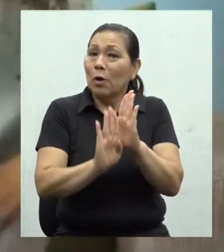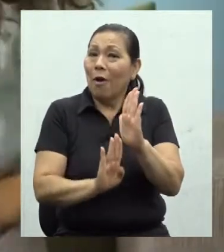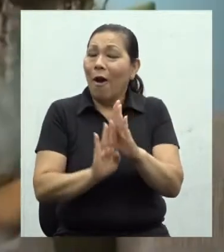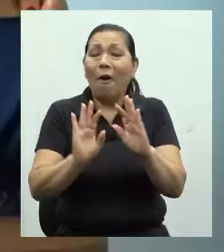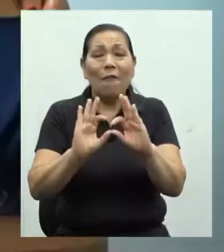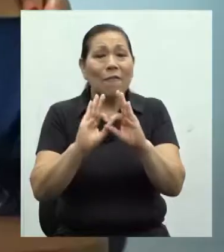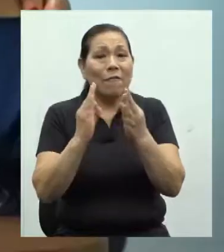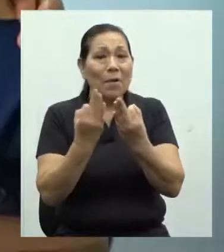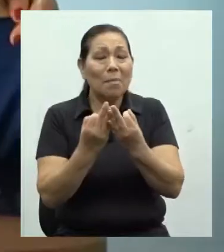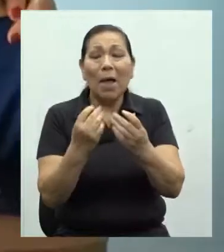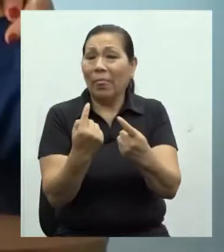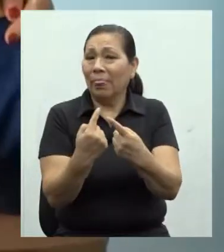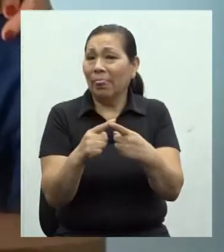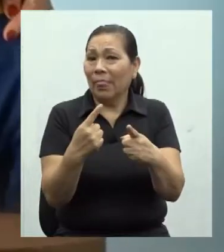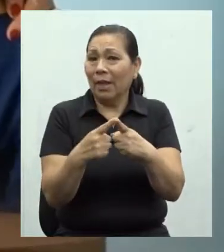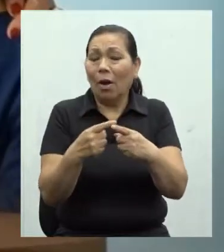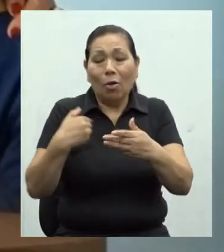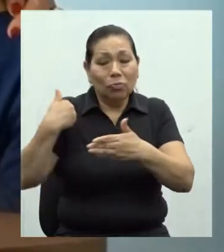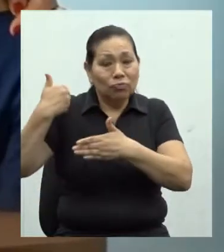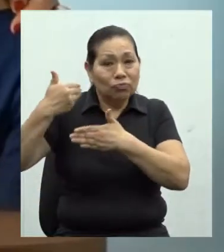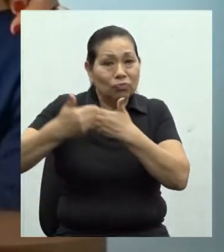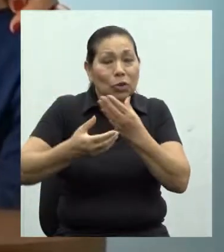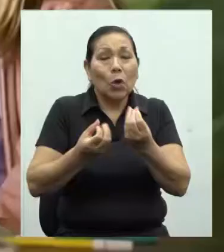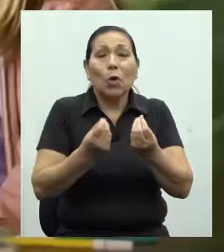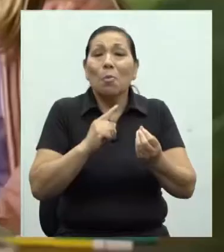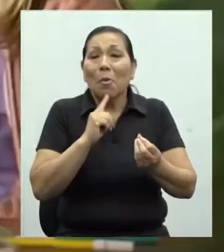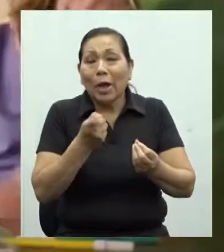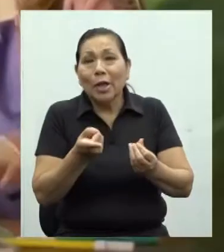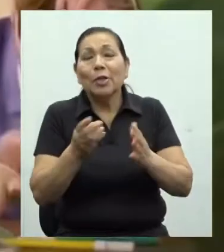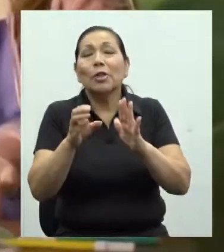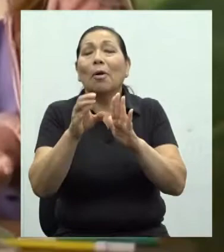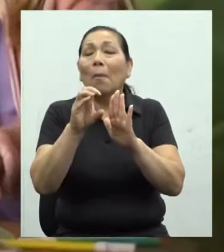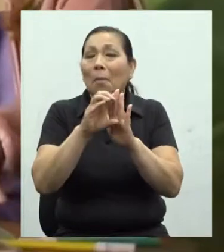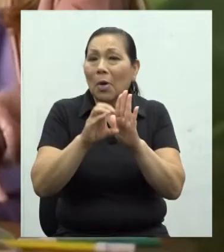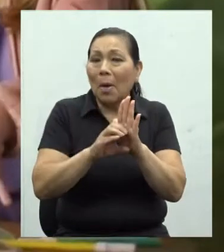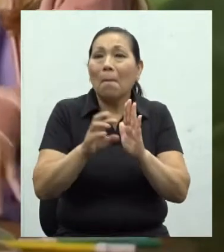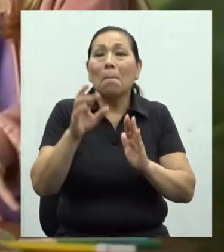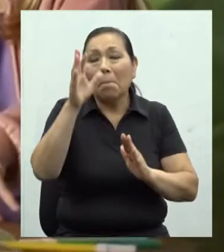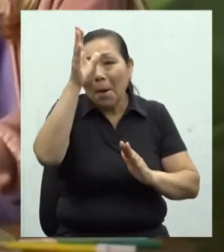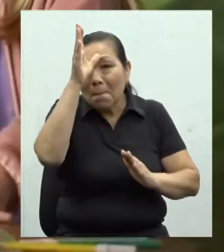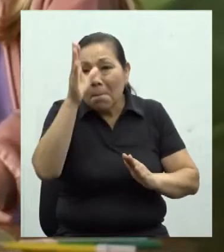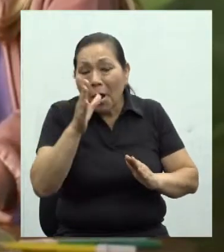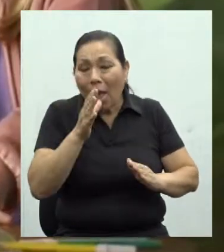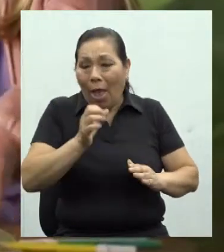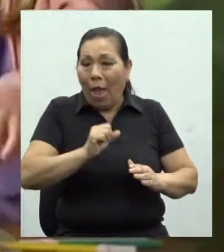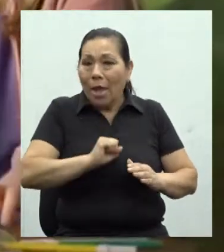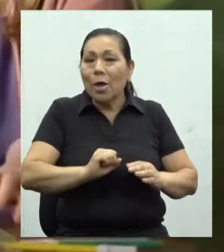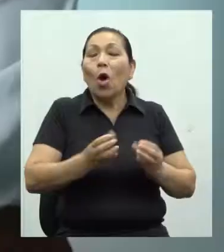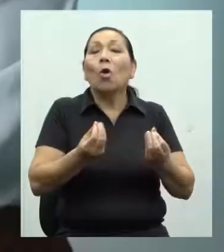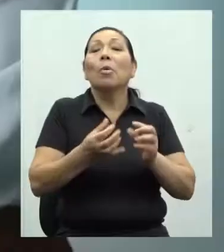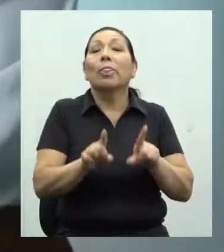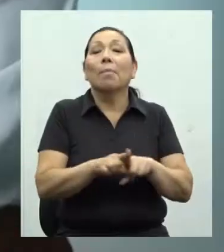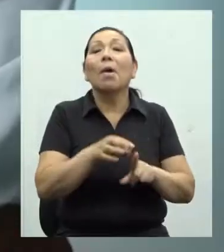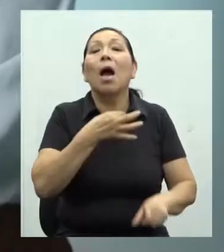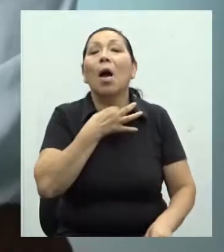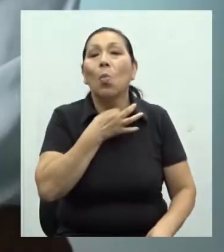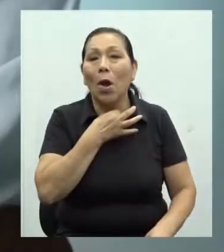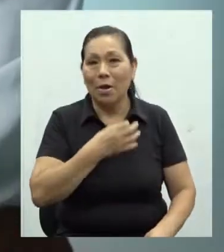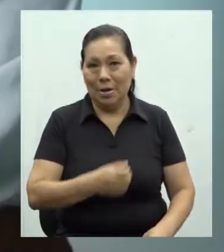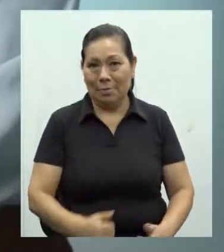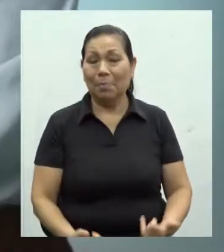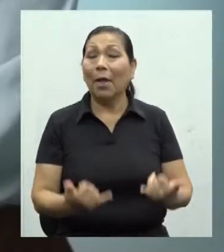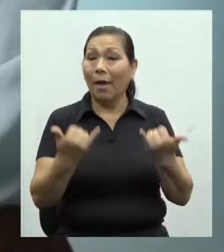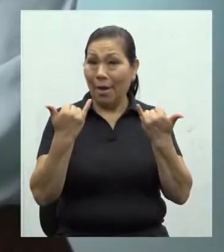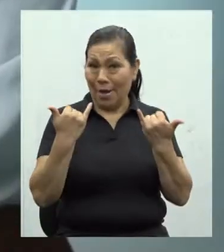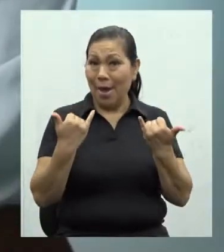con estructuras distintas a la tradicional, como son las constituidas por los padres, hijos y abuelos.